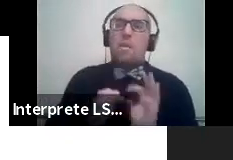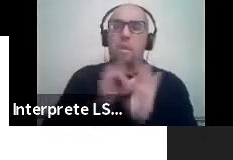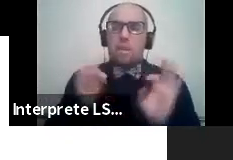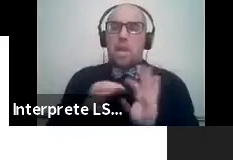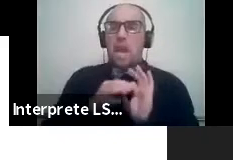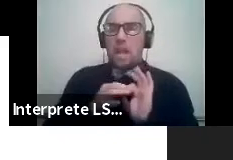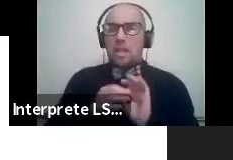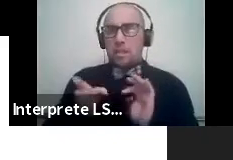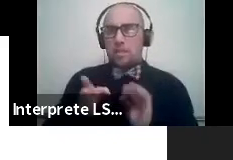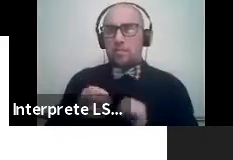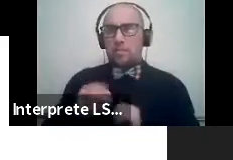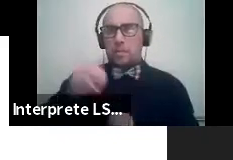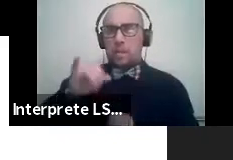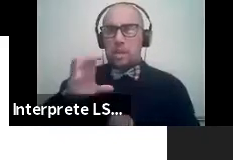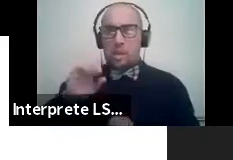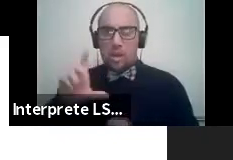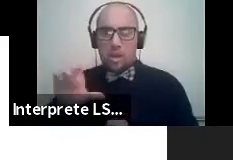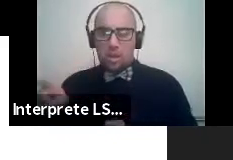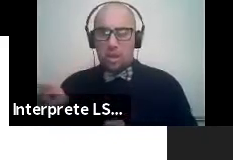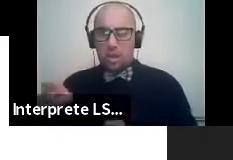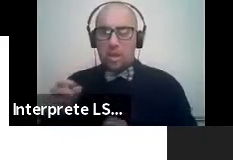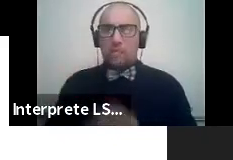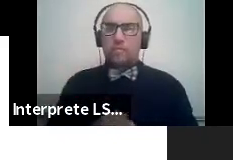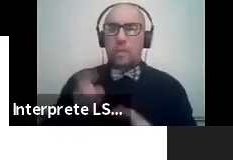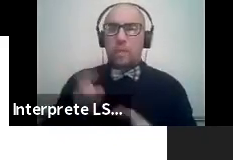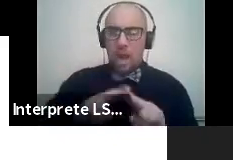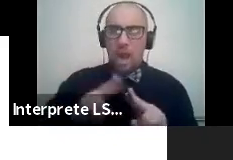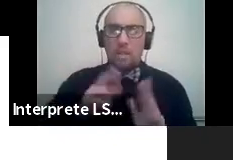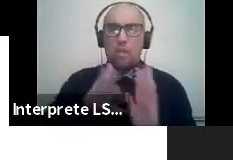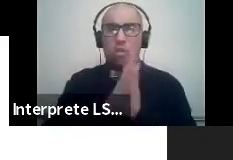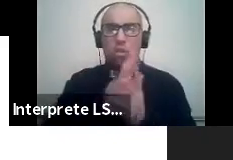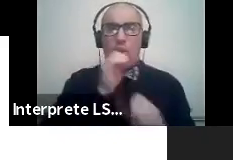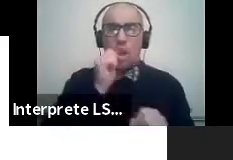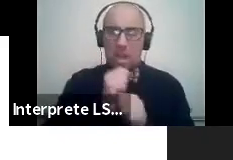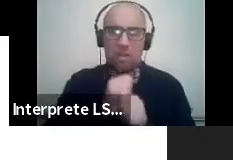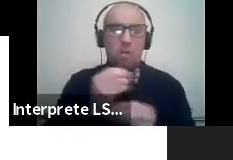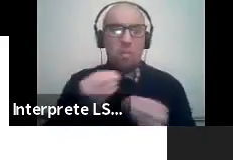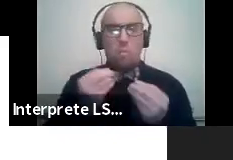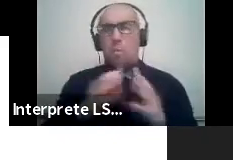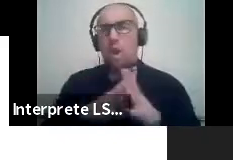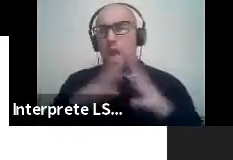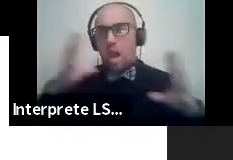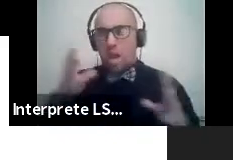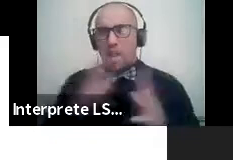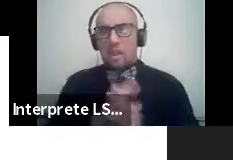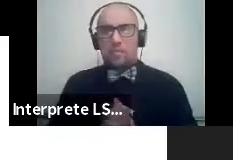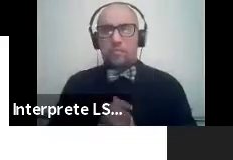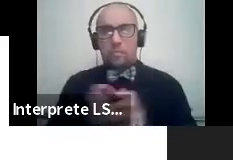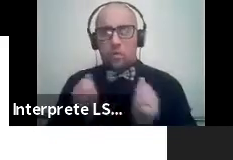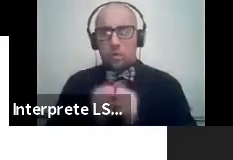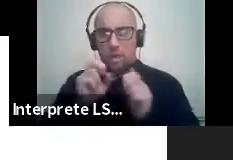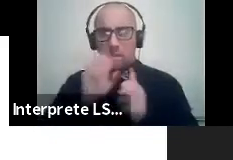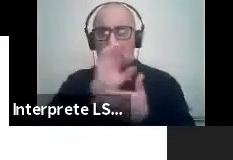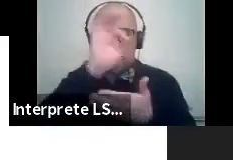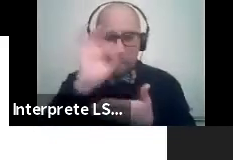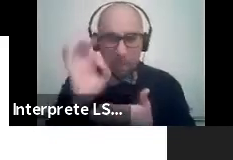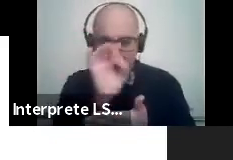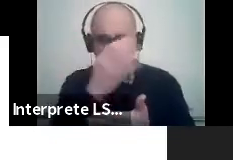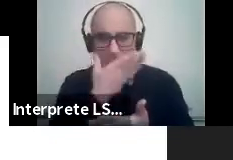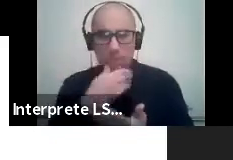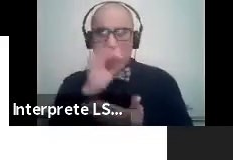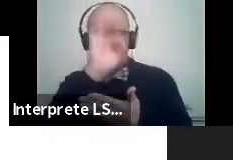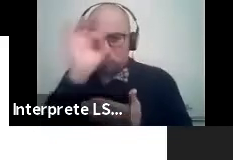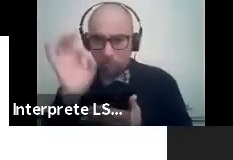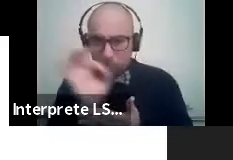aporte de Nicole Vivanco, quien es la persona que se encargó de hacer todo este trabajo muy, muy grande con respecto al diseño de estas